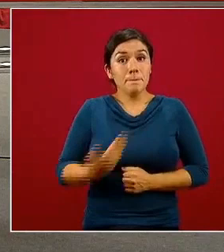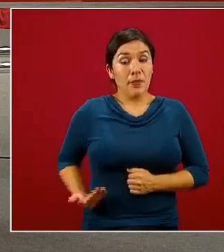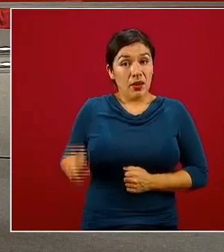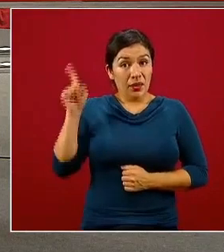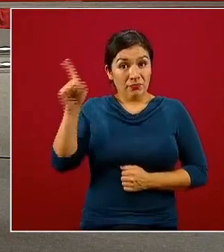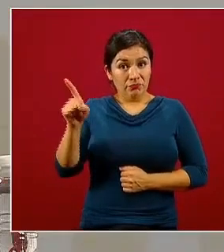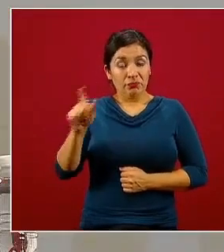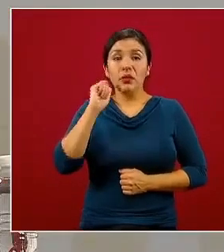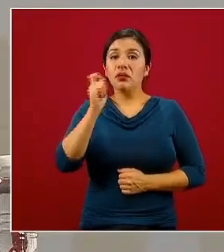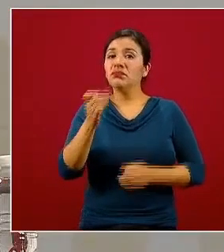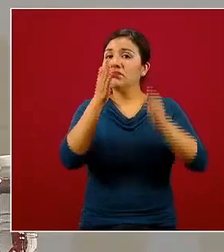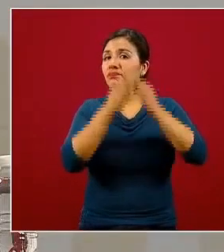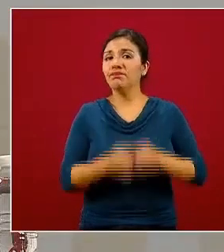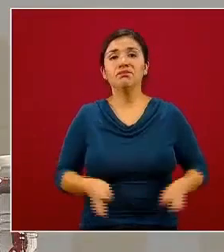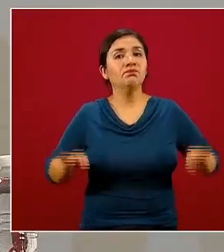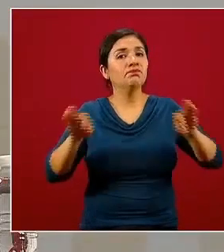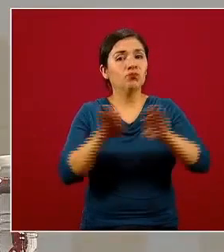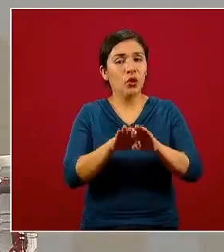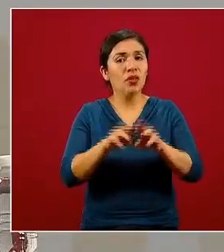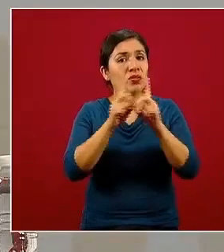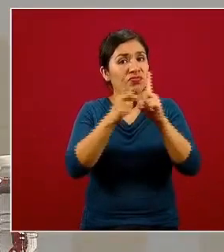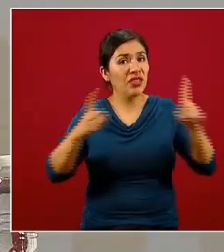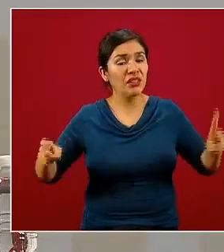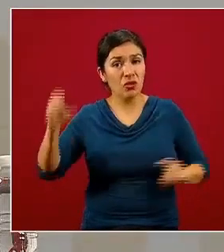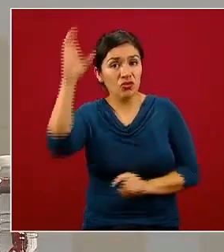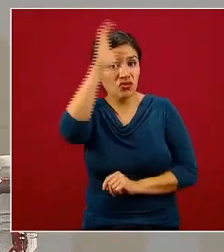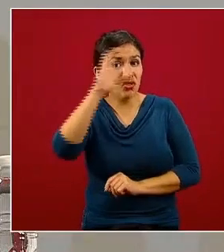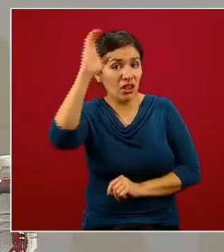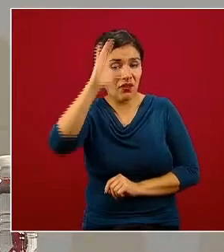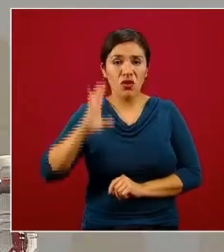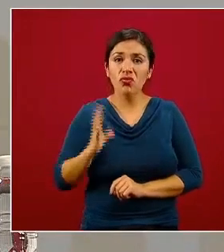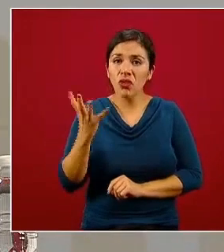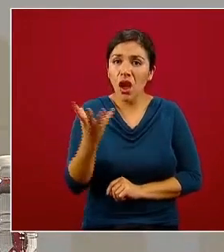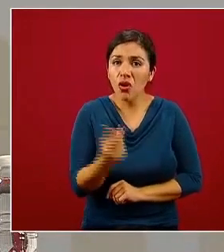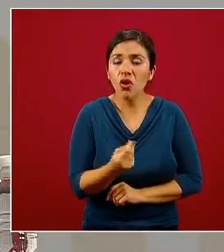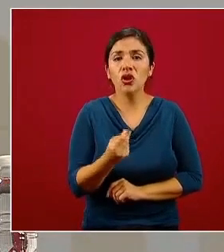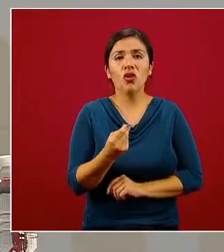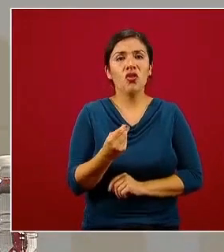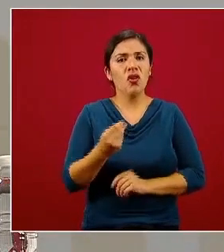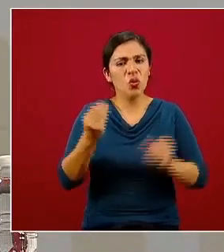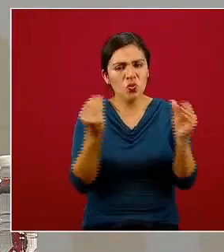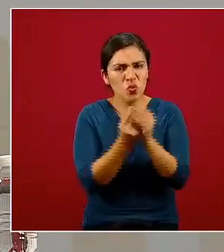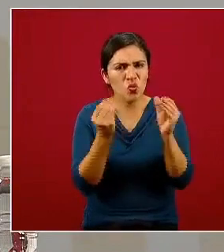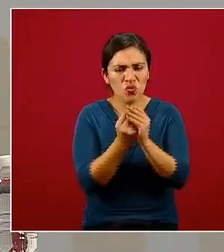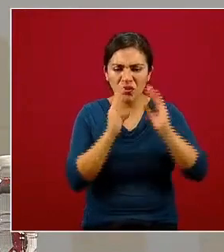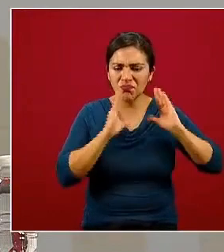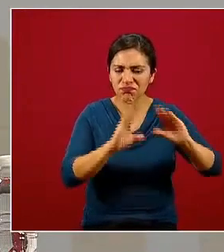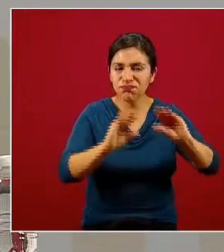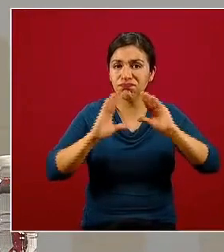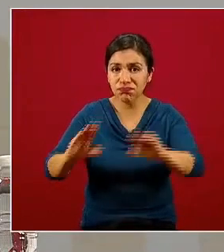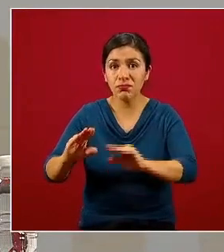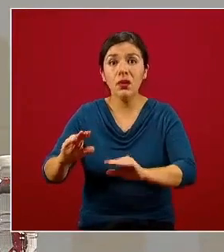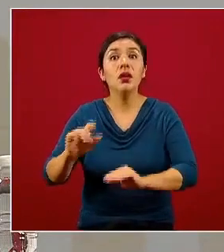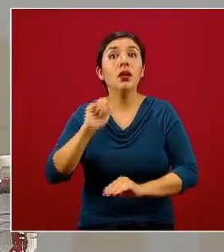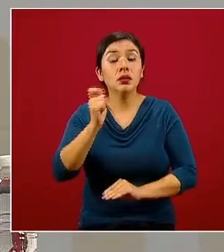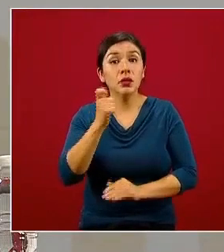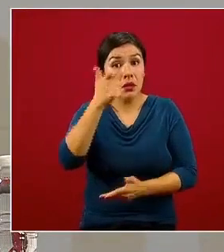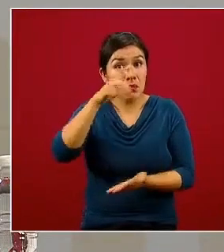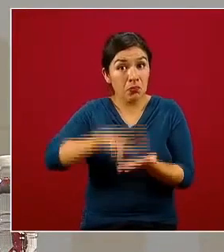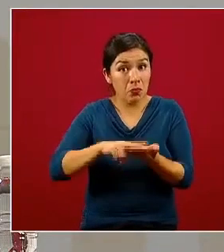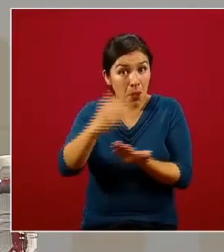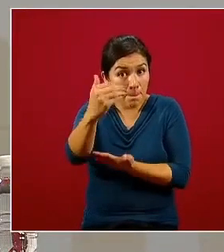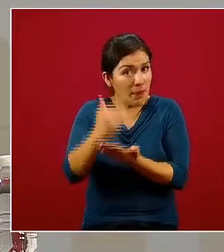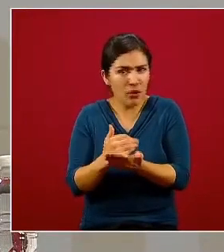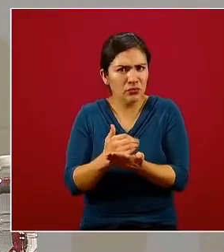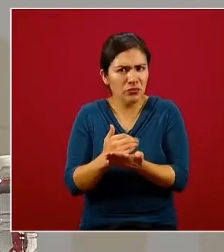República es fundamental el desarrollo científico, tecnológico, la formación, y no solamente no se va a reducir, sino va a haber